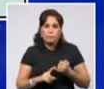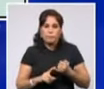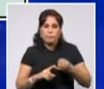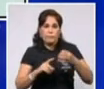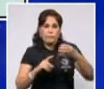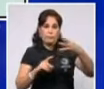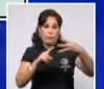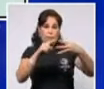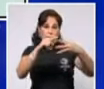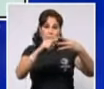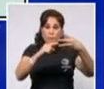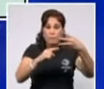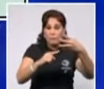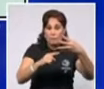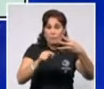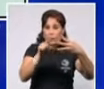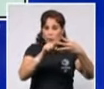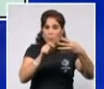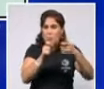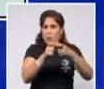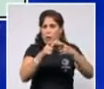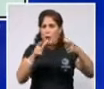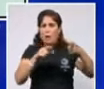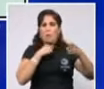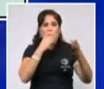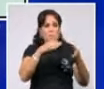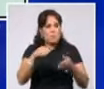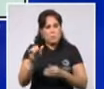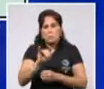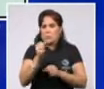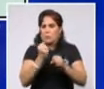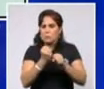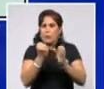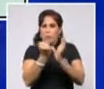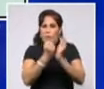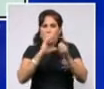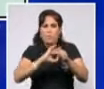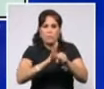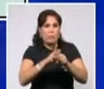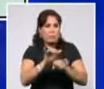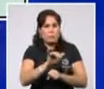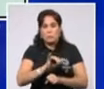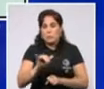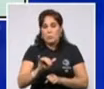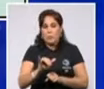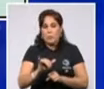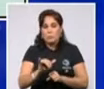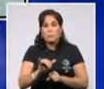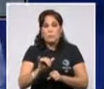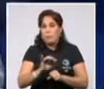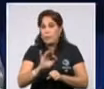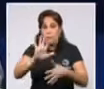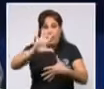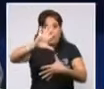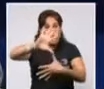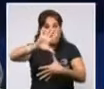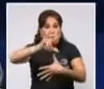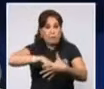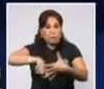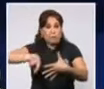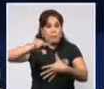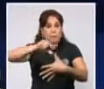el mundo y con un mayor número de casos confirmados. Cuando vamos a la región de las Américas,